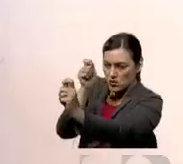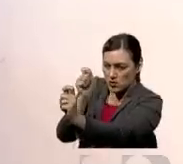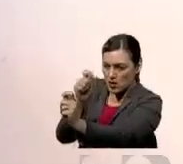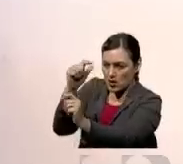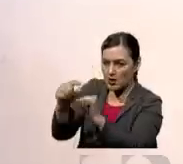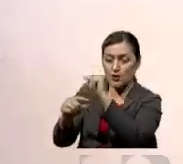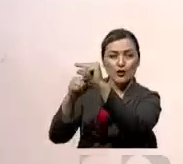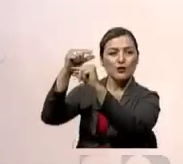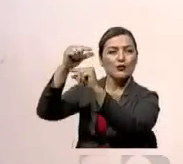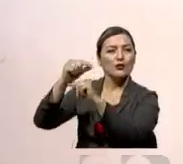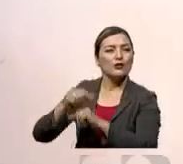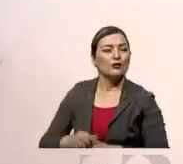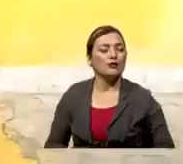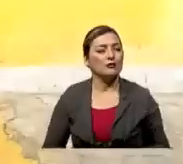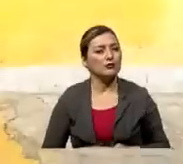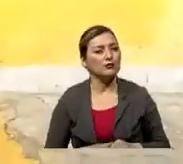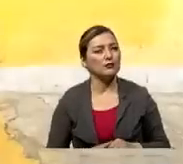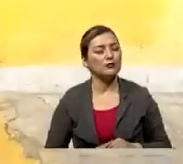poco.